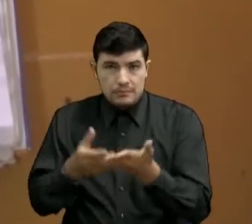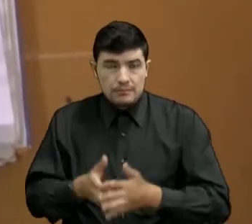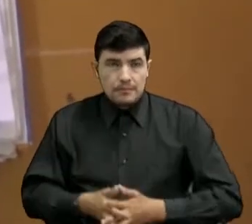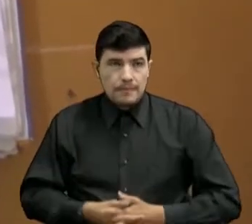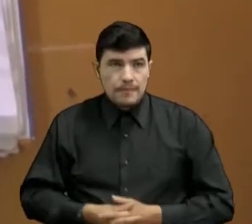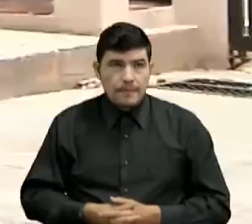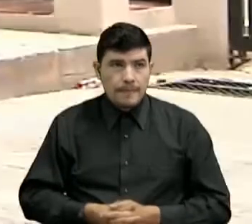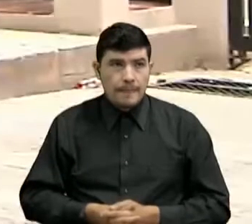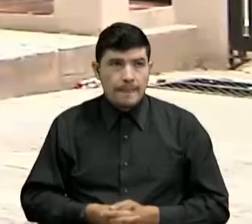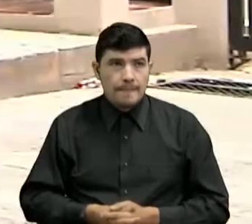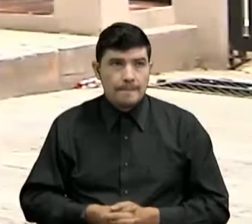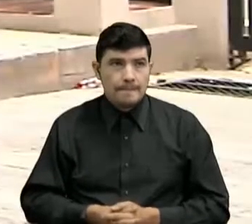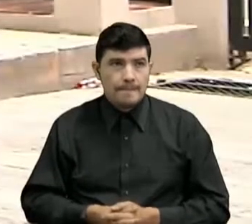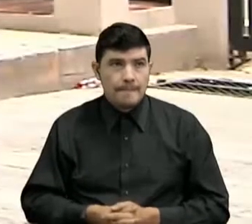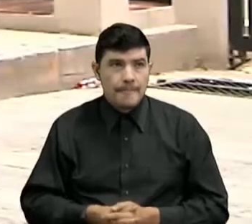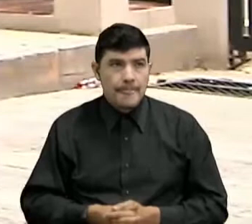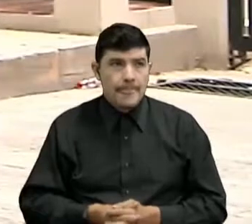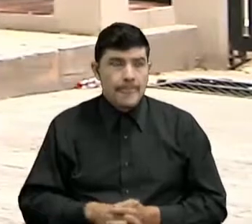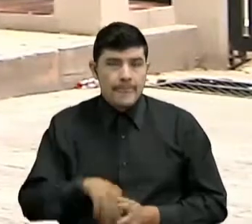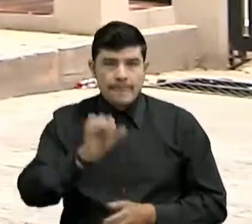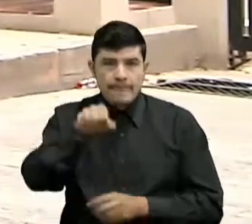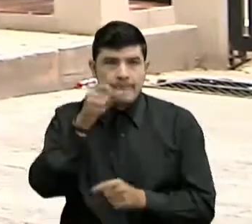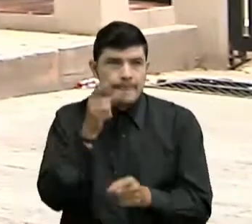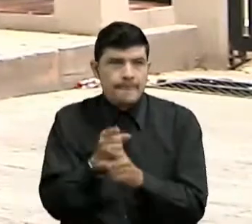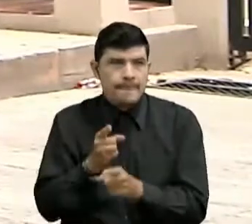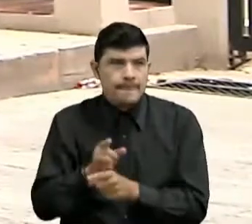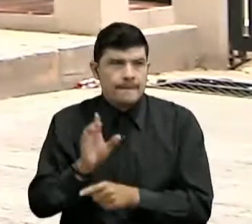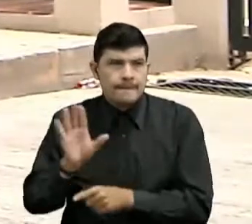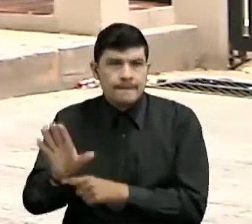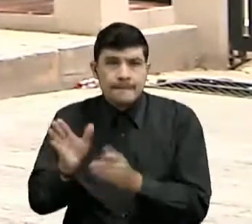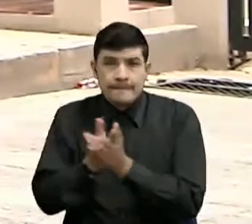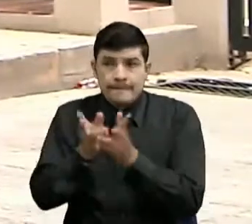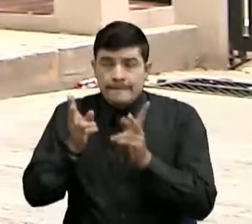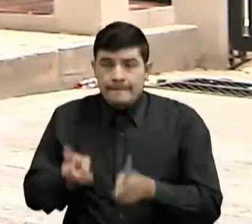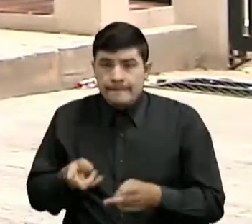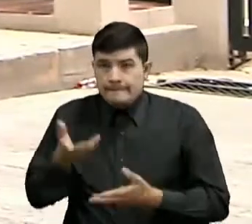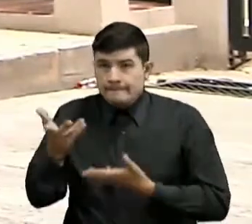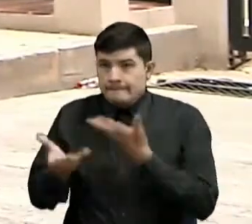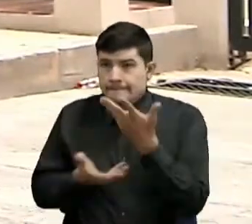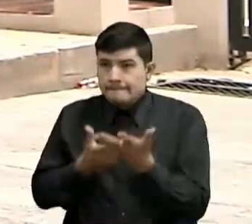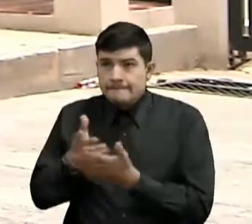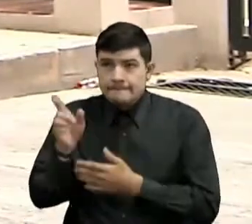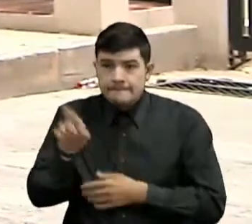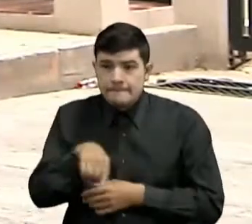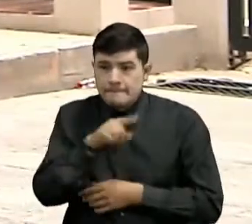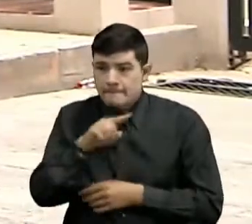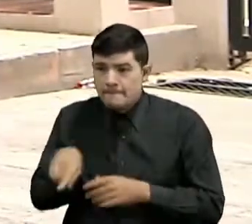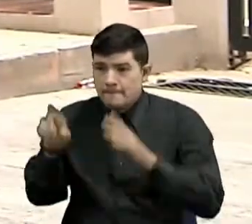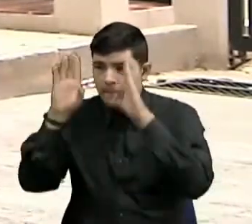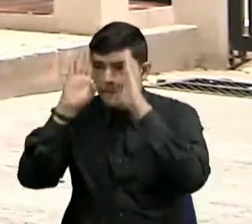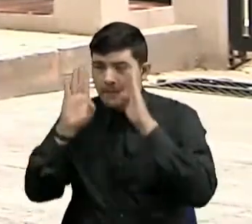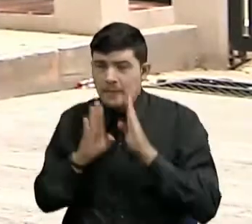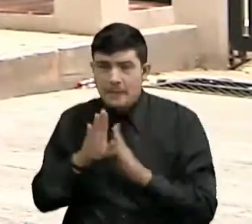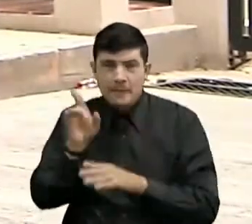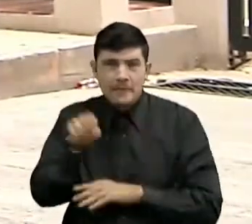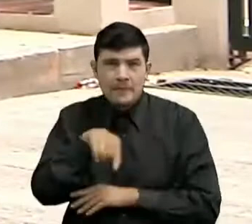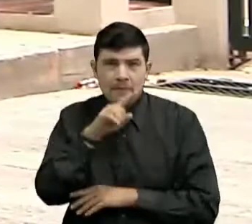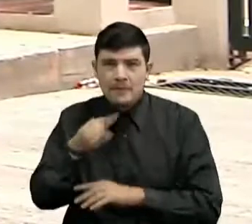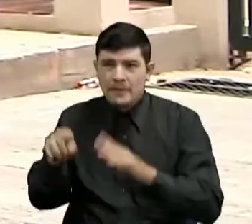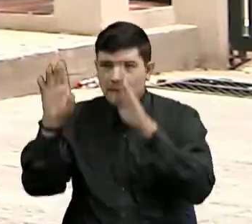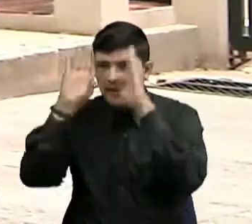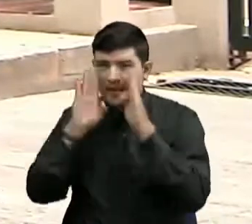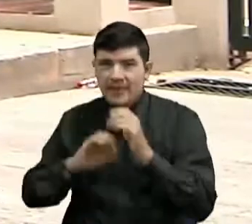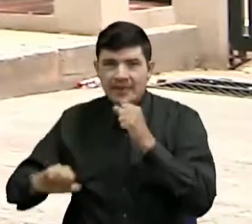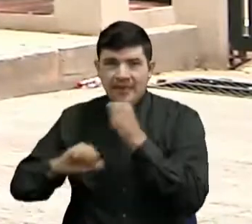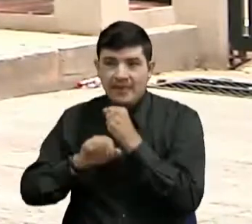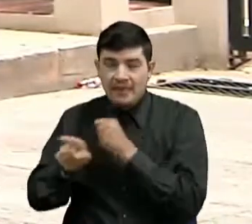estudiantes. Pues mire, muy bien, los estudiantes también han manifestado que de no ser escuchado por parte de las autoridades educativas del